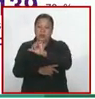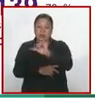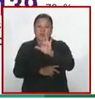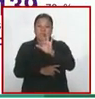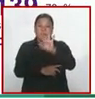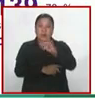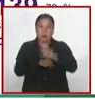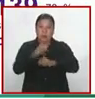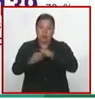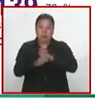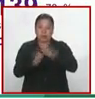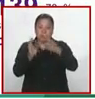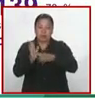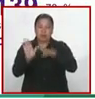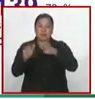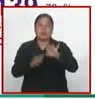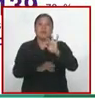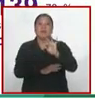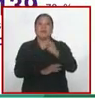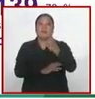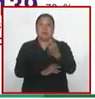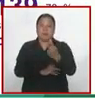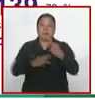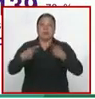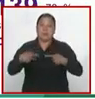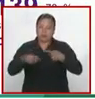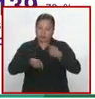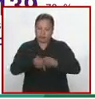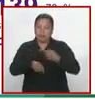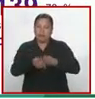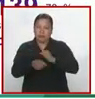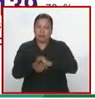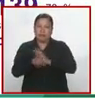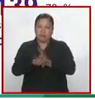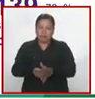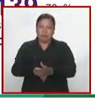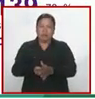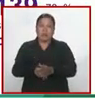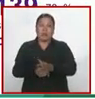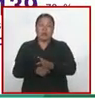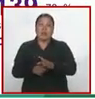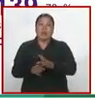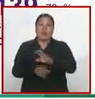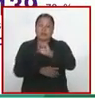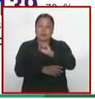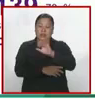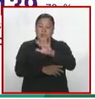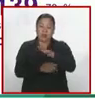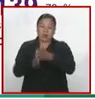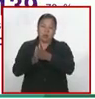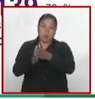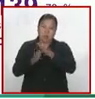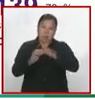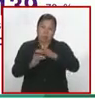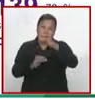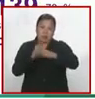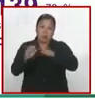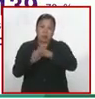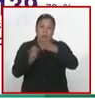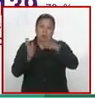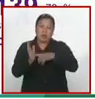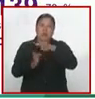59 años con mil 941 casos confirmados y el grupo de 65 y más años con